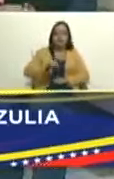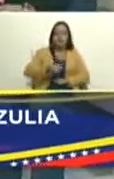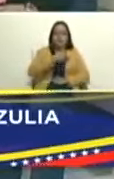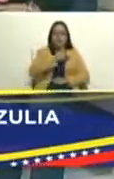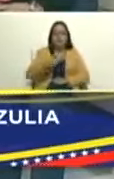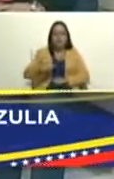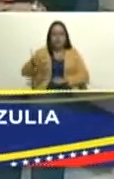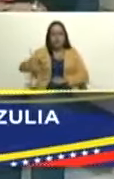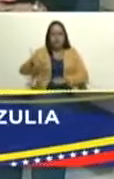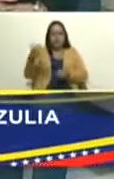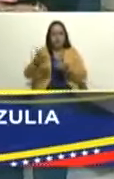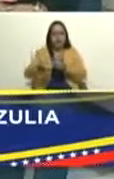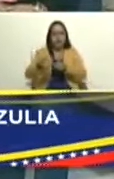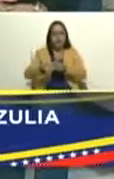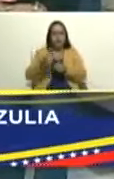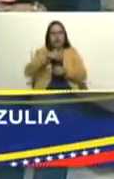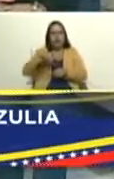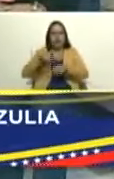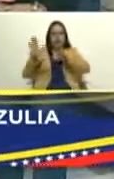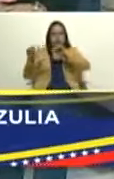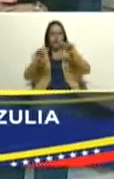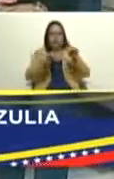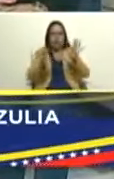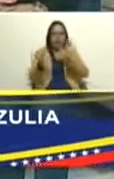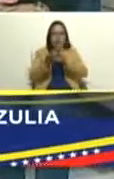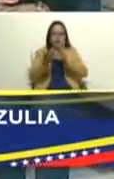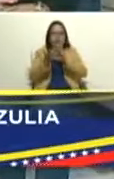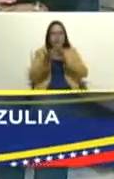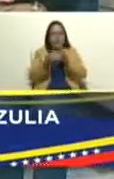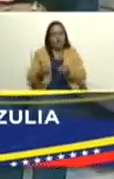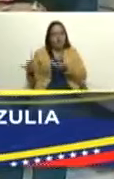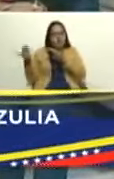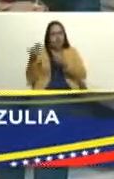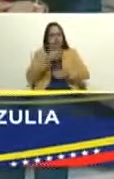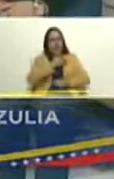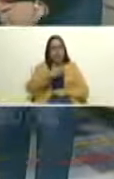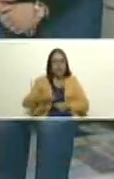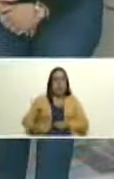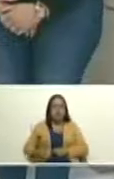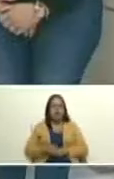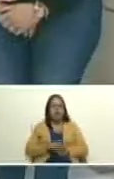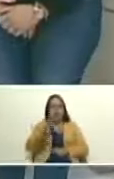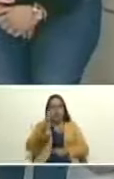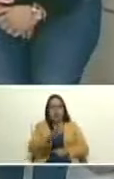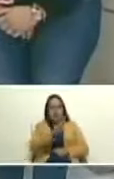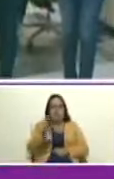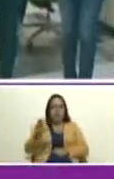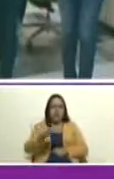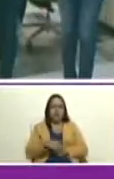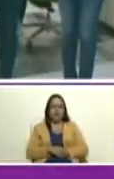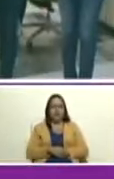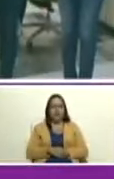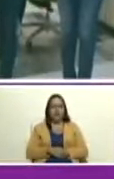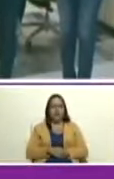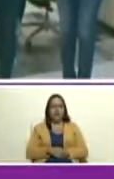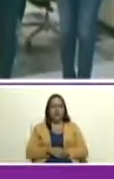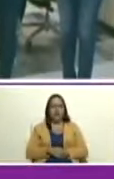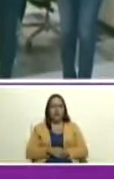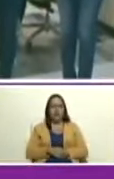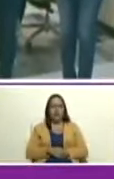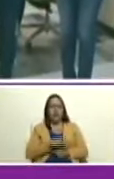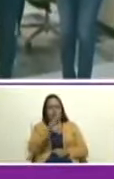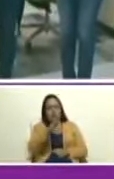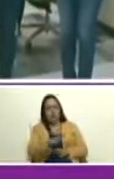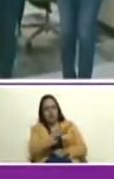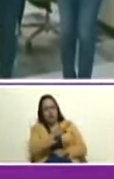desde acá de Maracaibo nos despedimos. Adelante, presidente. Bendiciones. Bueno, bendiciones para